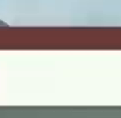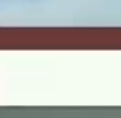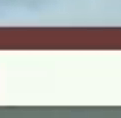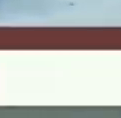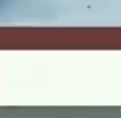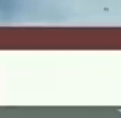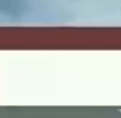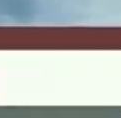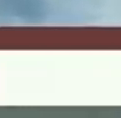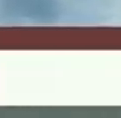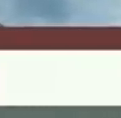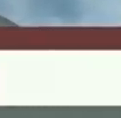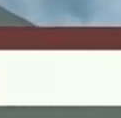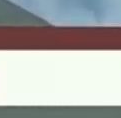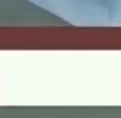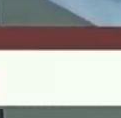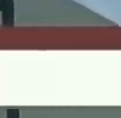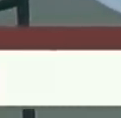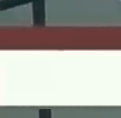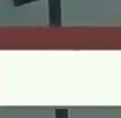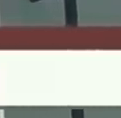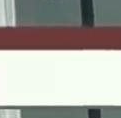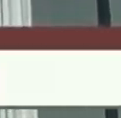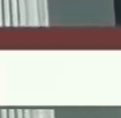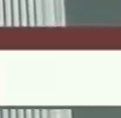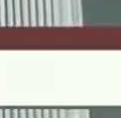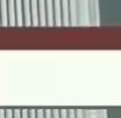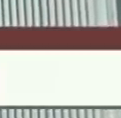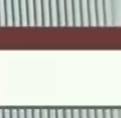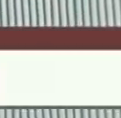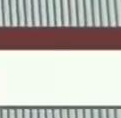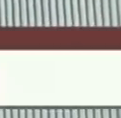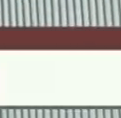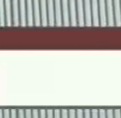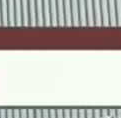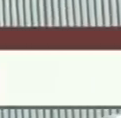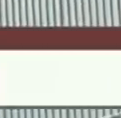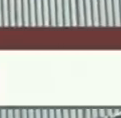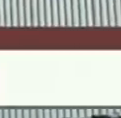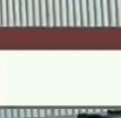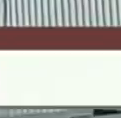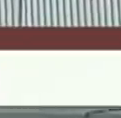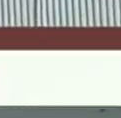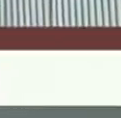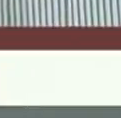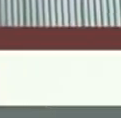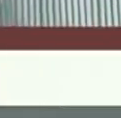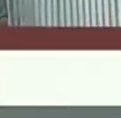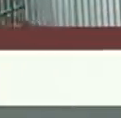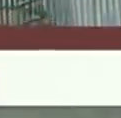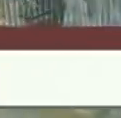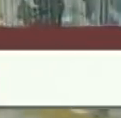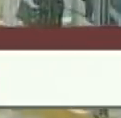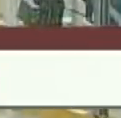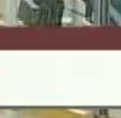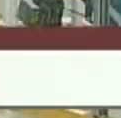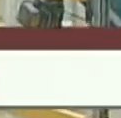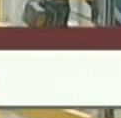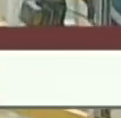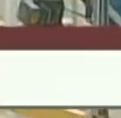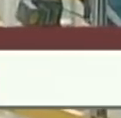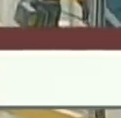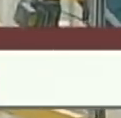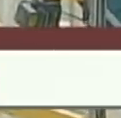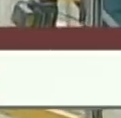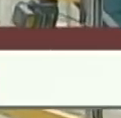conforme, el no cortado vuelve otra vez al proceso. Una vez cortado el grano, pasa por otro proceso de limpieza. Este sería